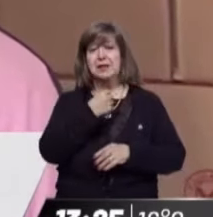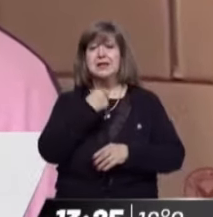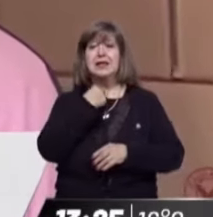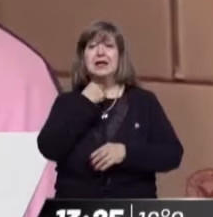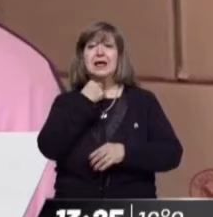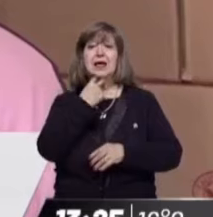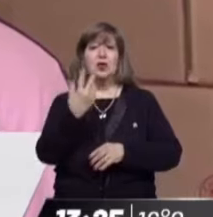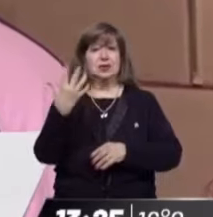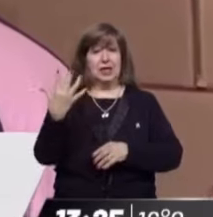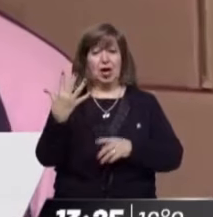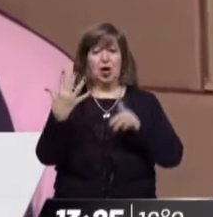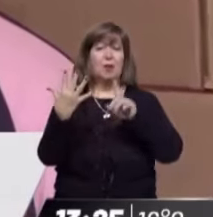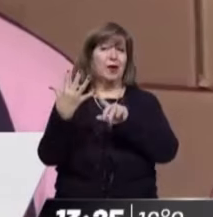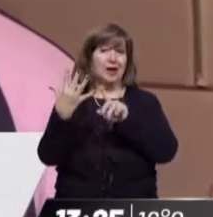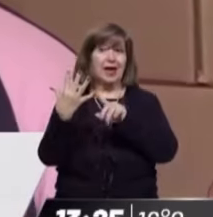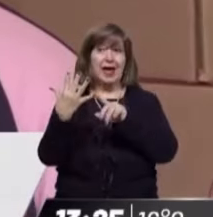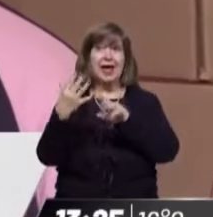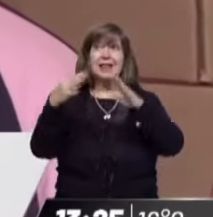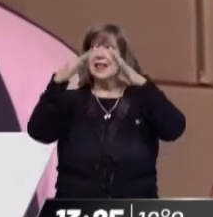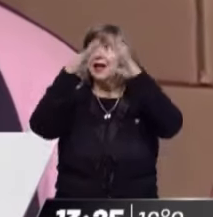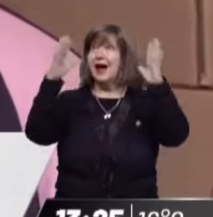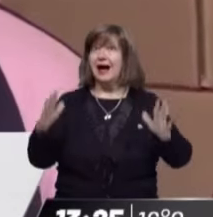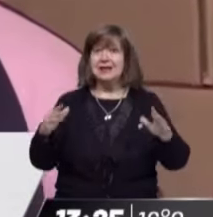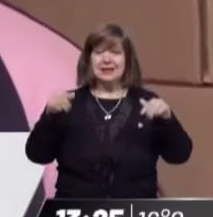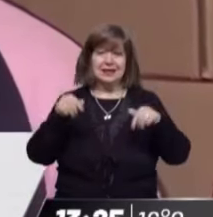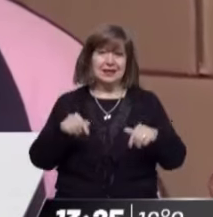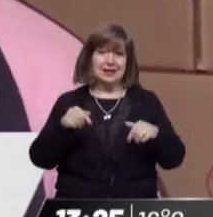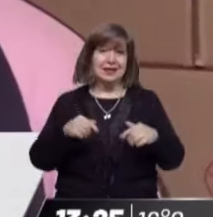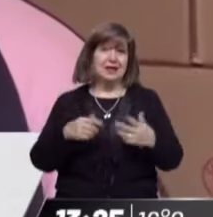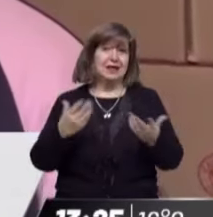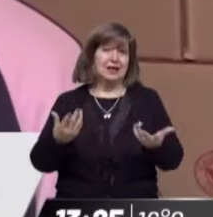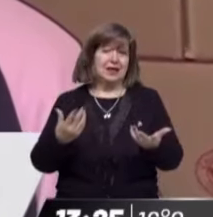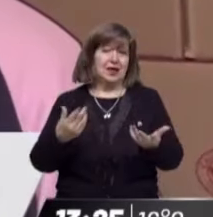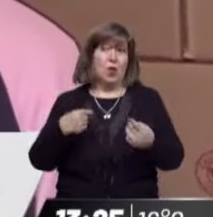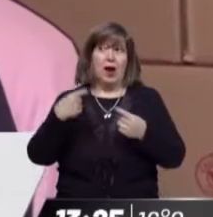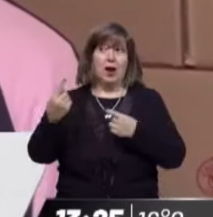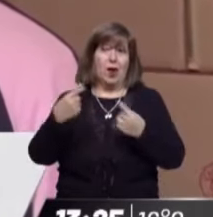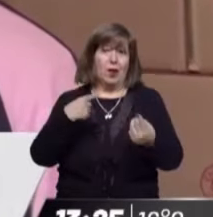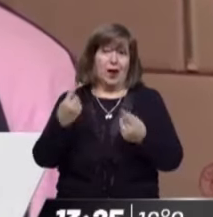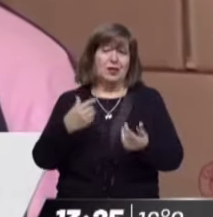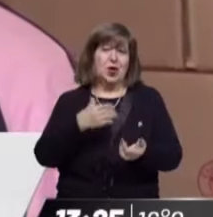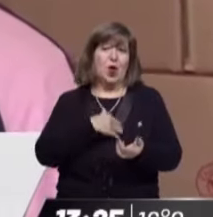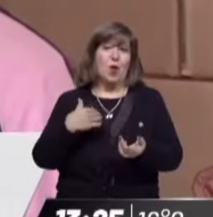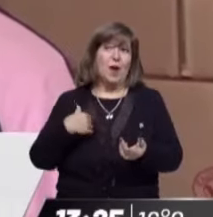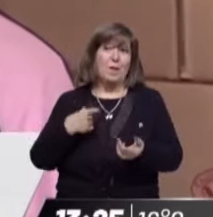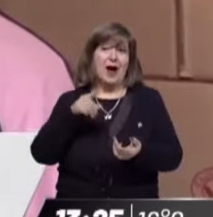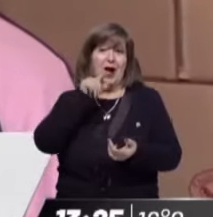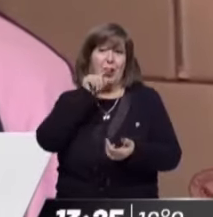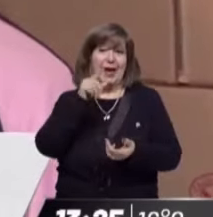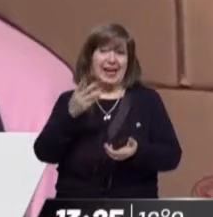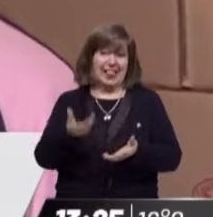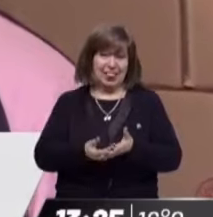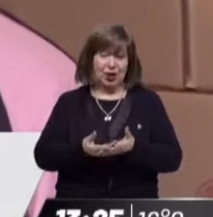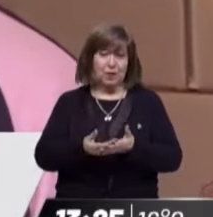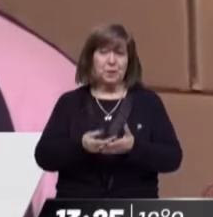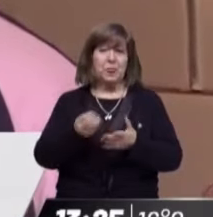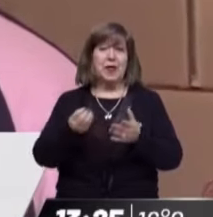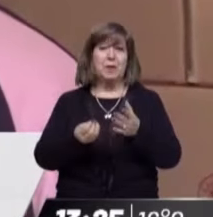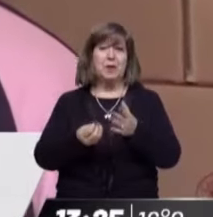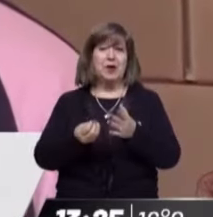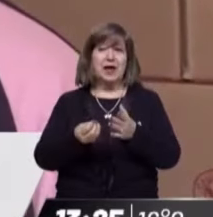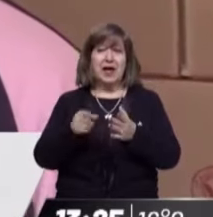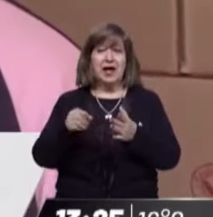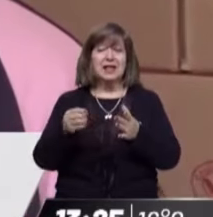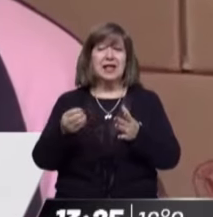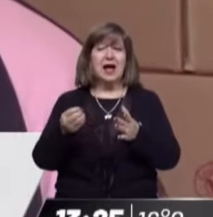cinco porque horneritos es mi hijo o yo soy hija de horneritos este lugar nació de la nada